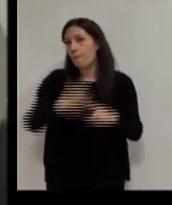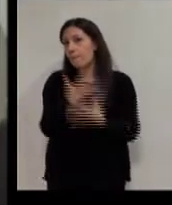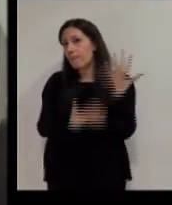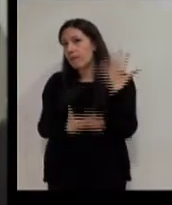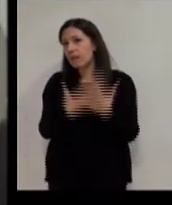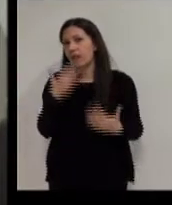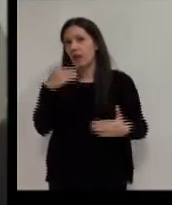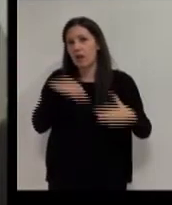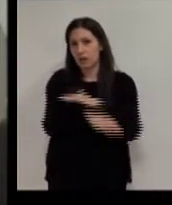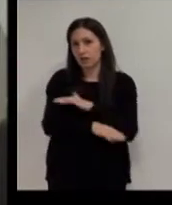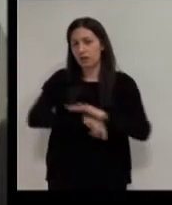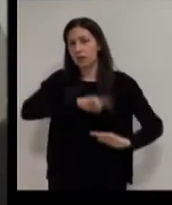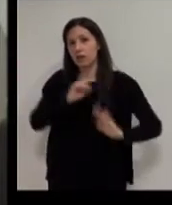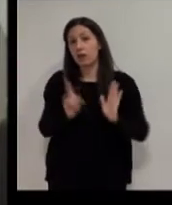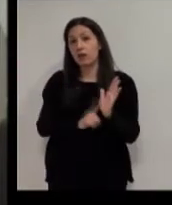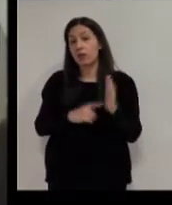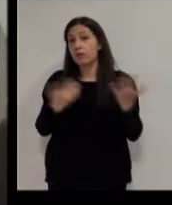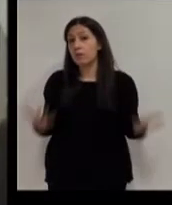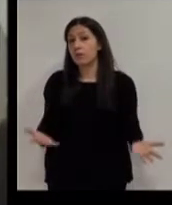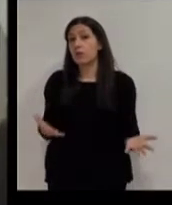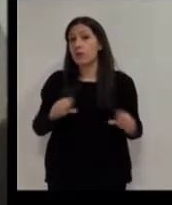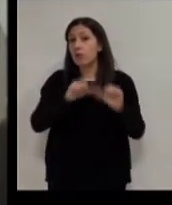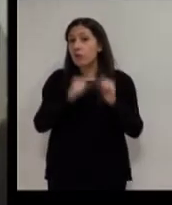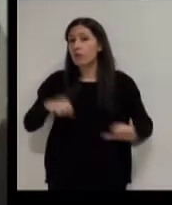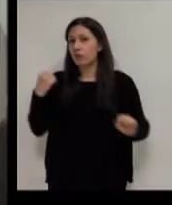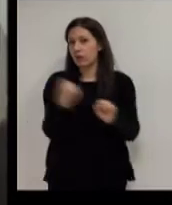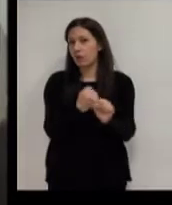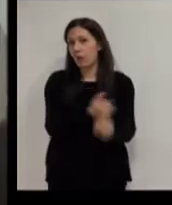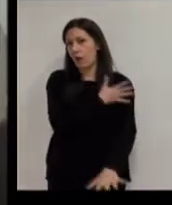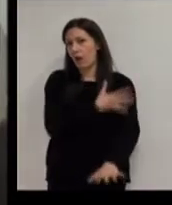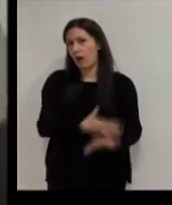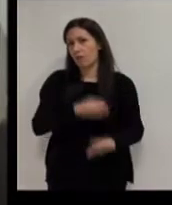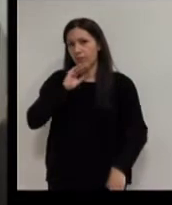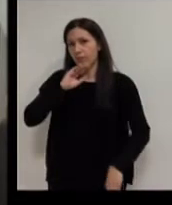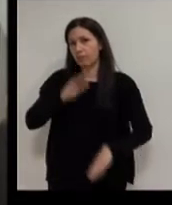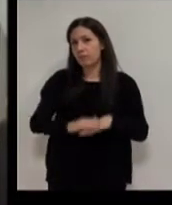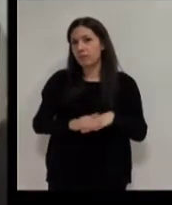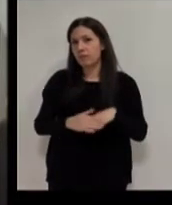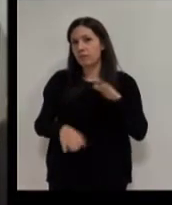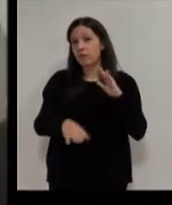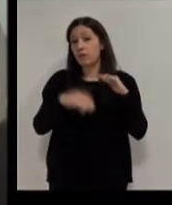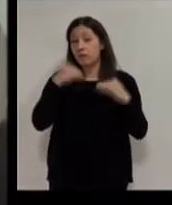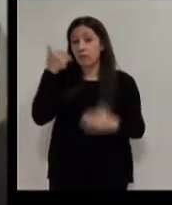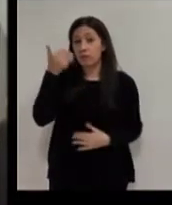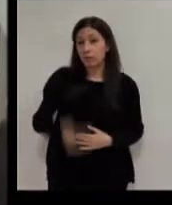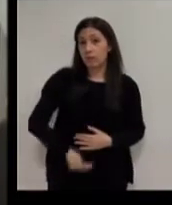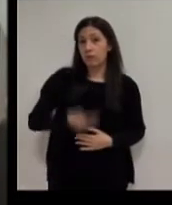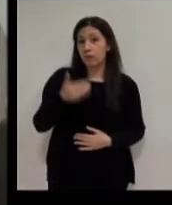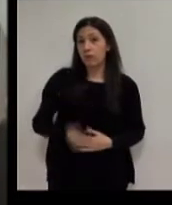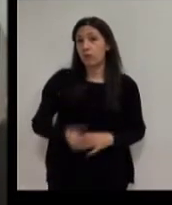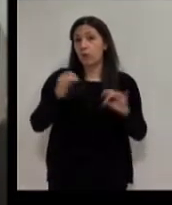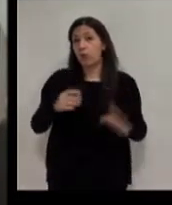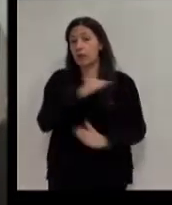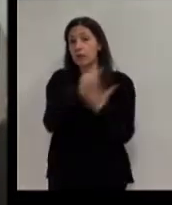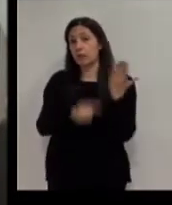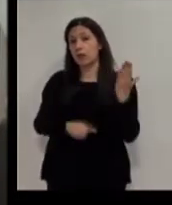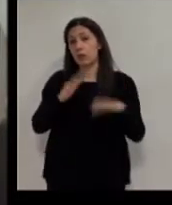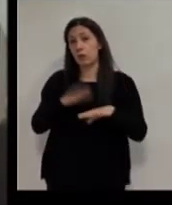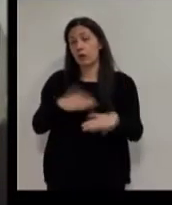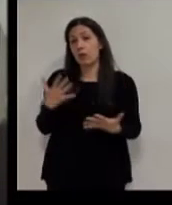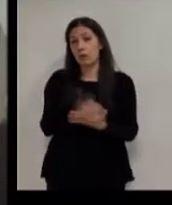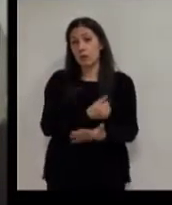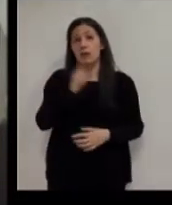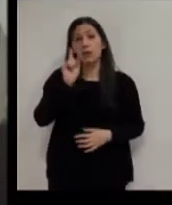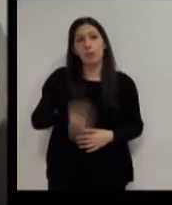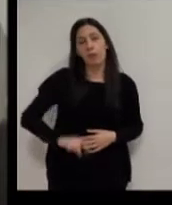mismos. Y esta es la línea de trabajo que hemos seguido. Pero tan importante como el diseño para todos, o